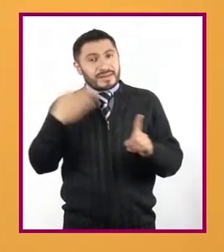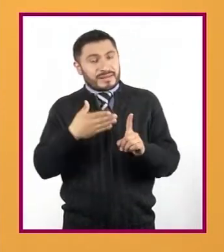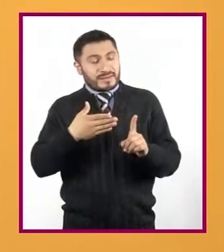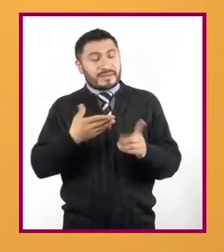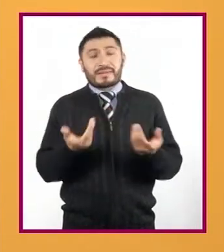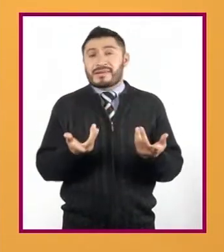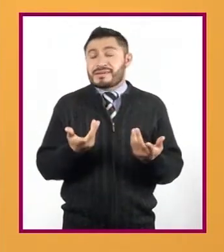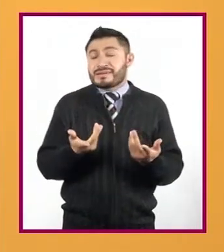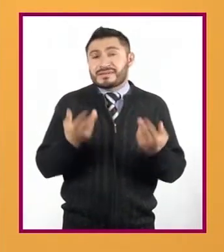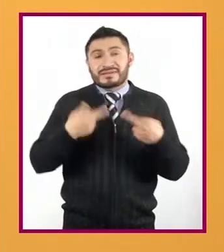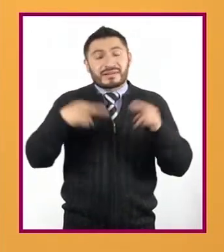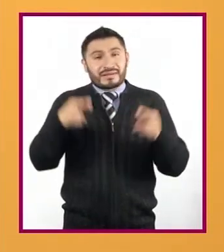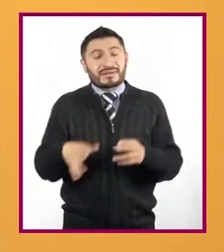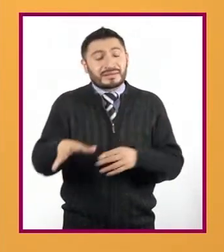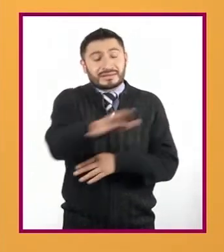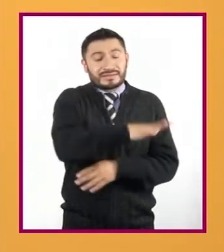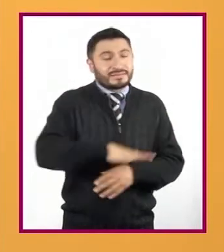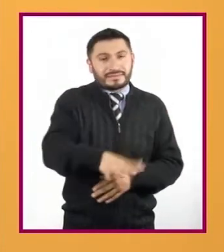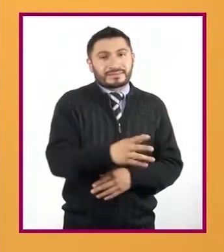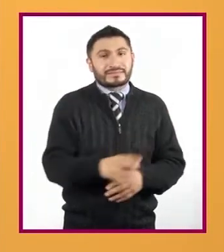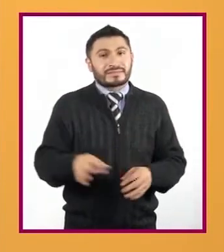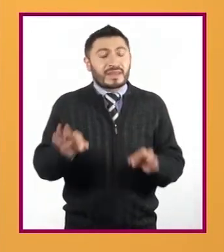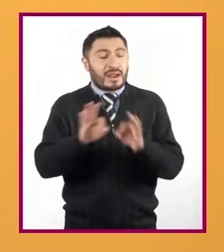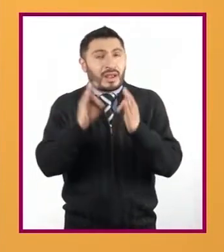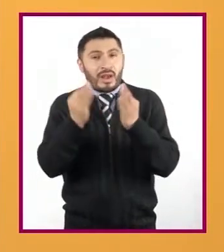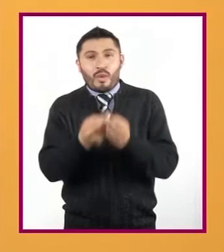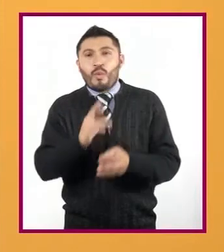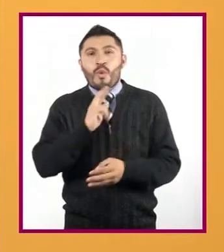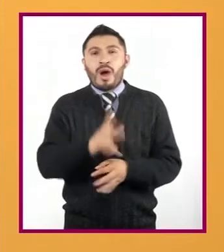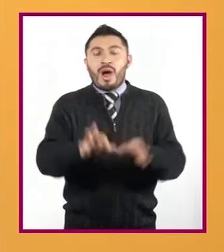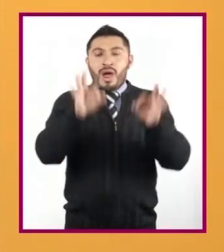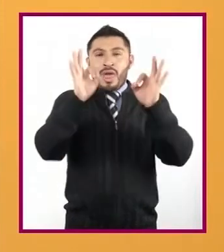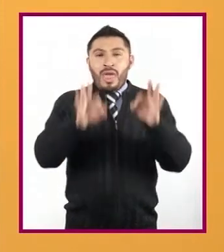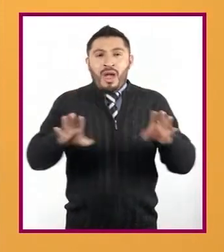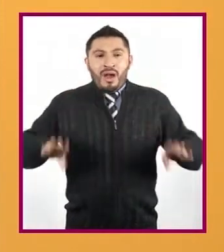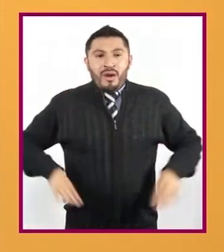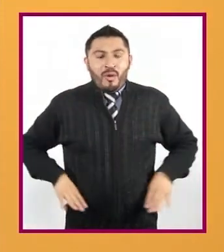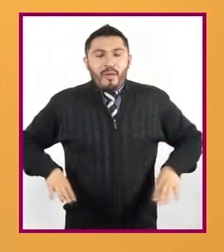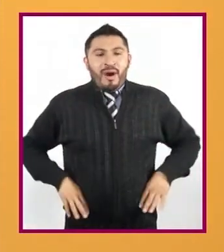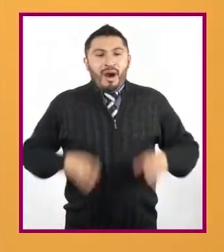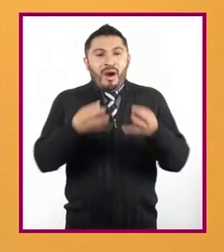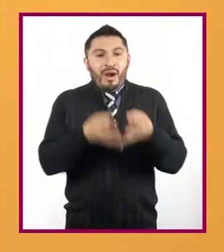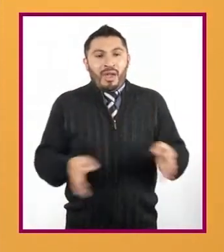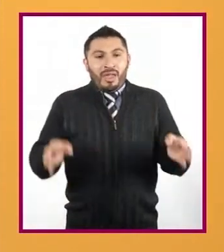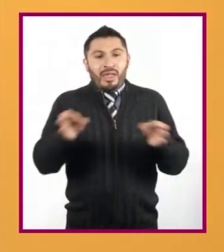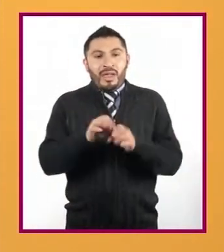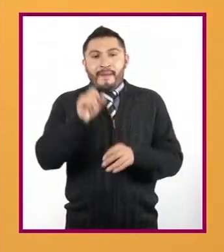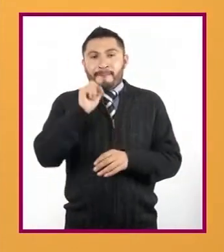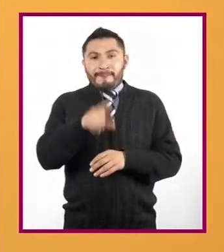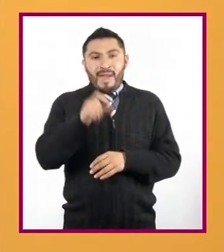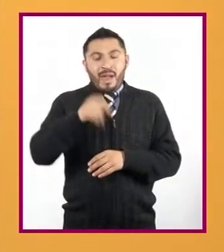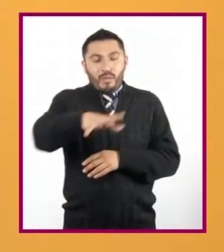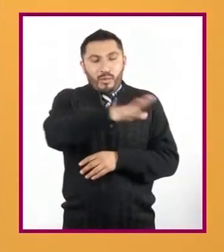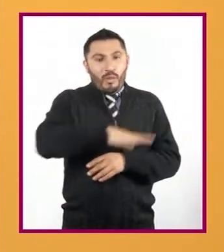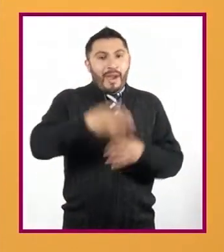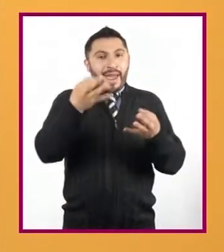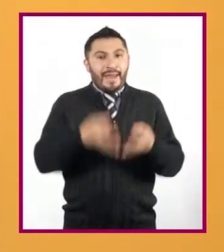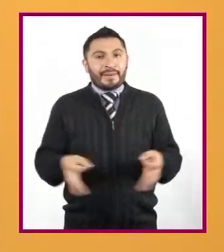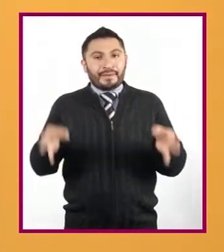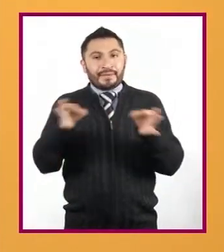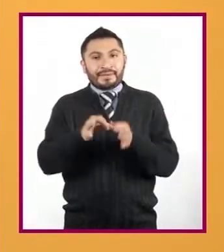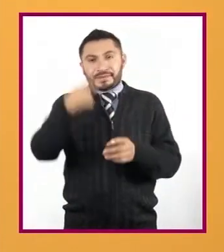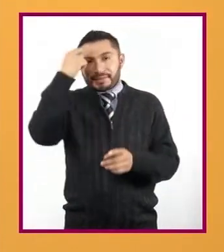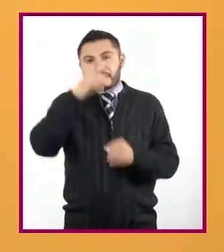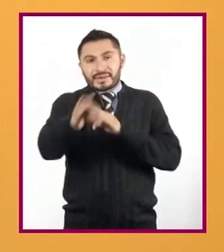universo, en la que se reproduzcan de la mejor manera los rasgos esenciales del mismo y que son importantes para